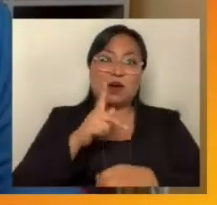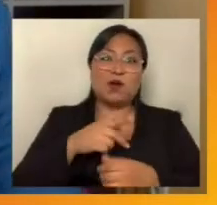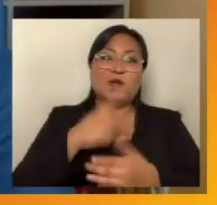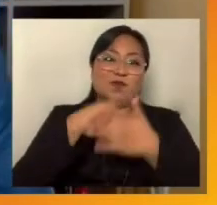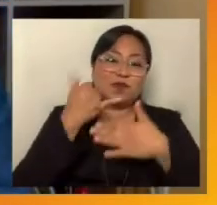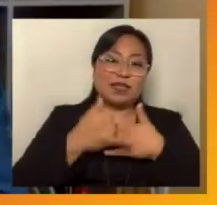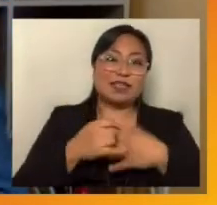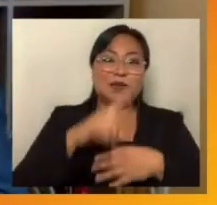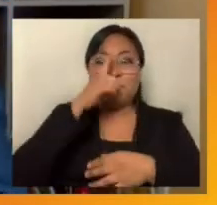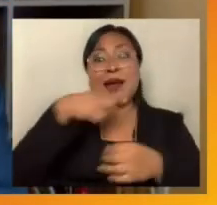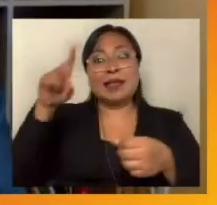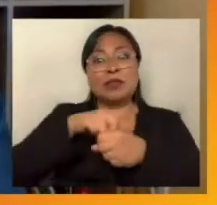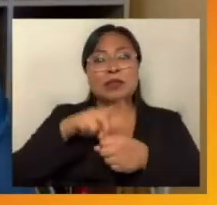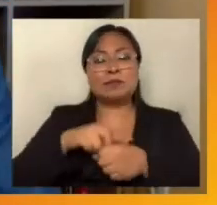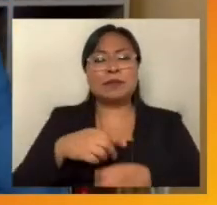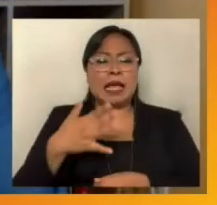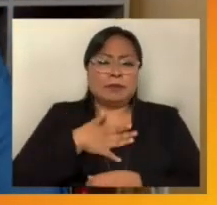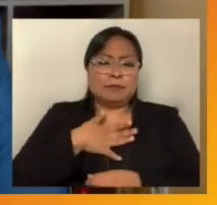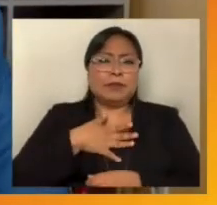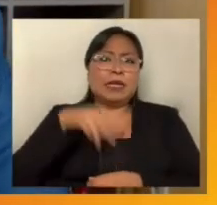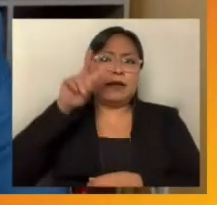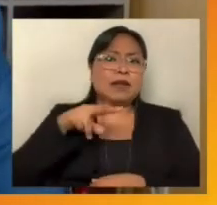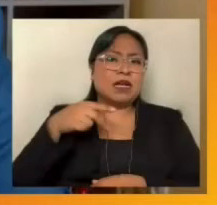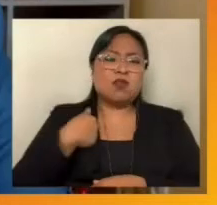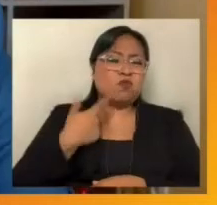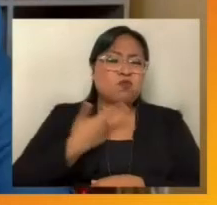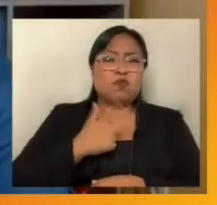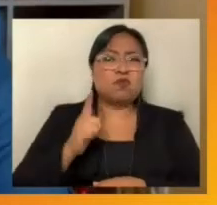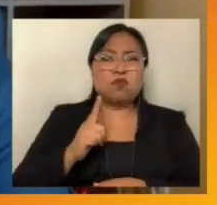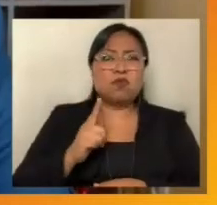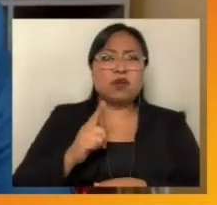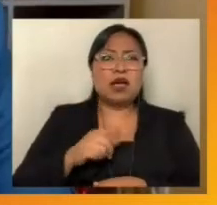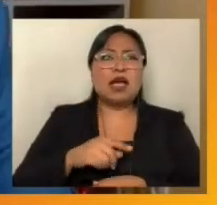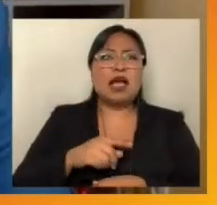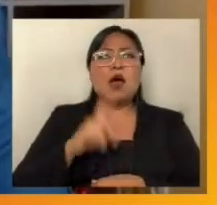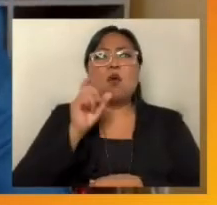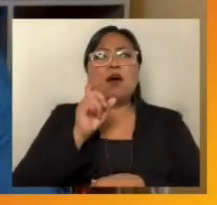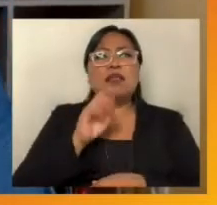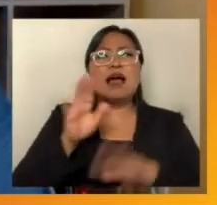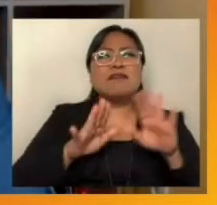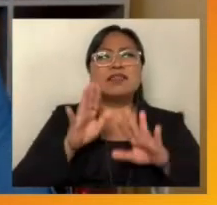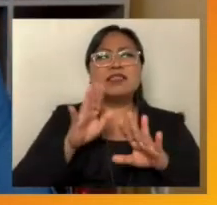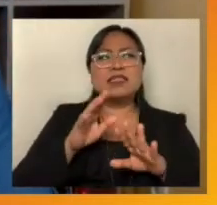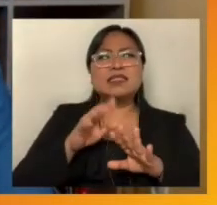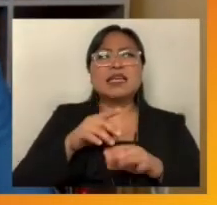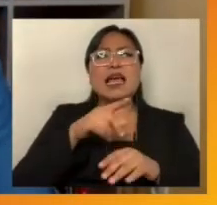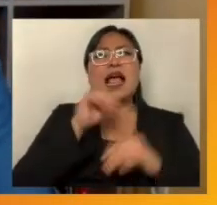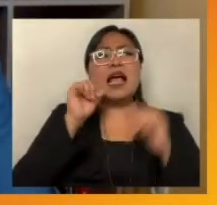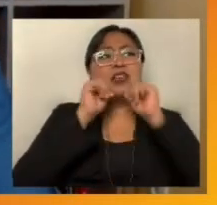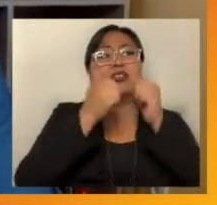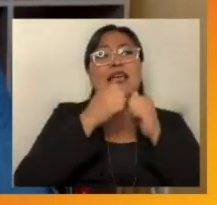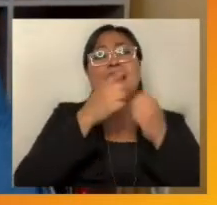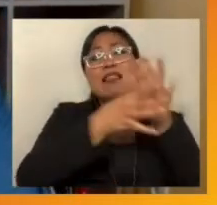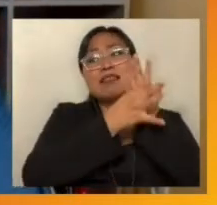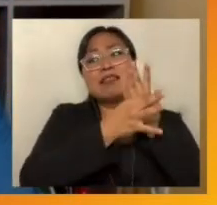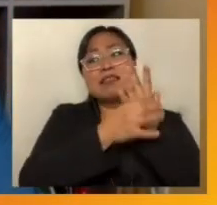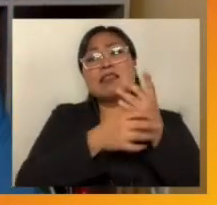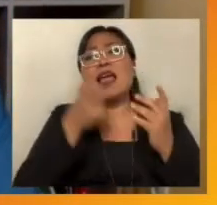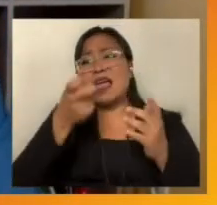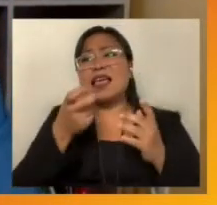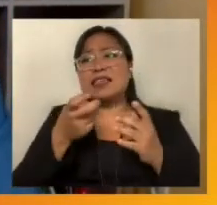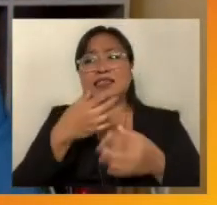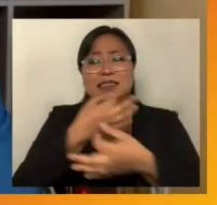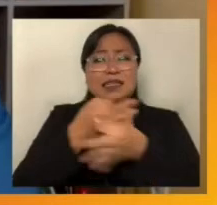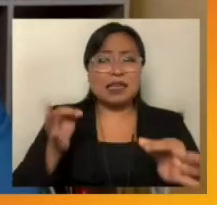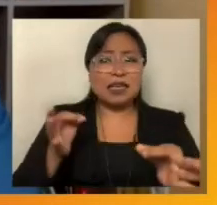A mí lo que no me gusta es que publiquemos lo que nos dice simplemente la ONG. Es decir, mira, comparte este